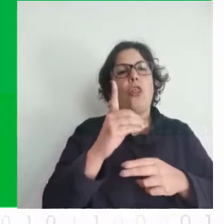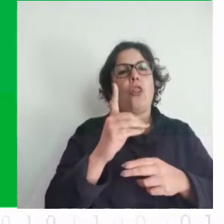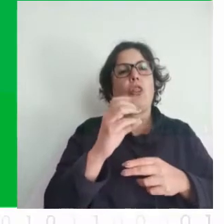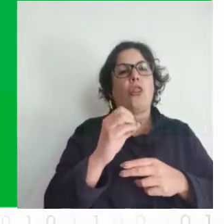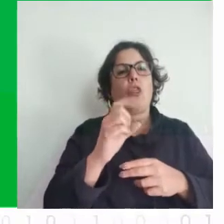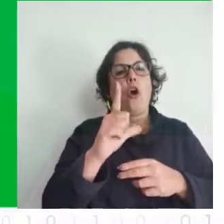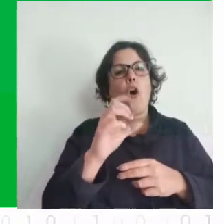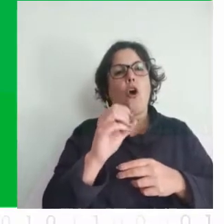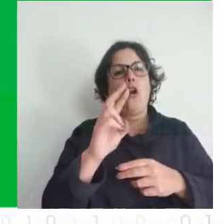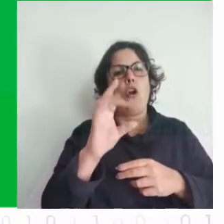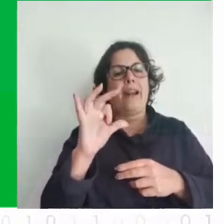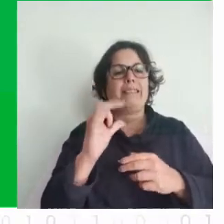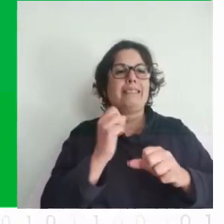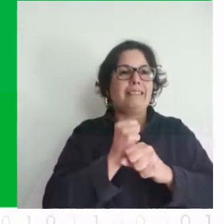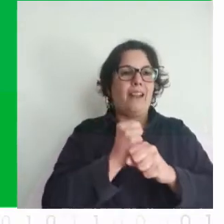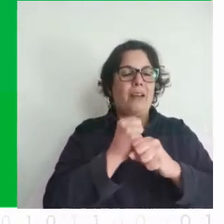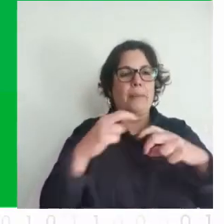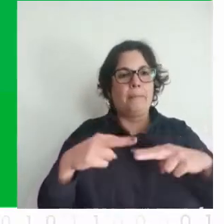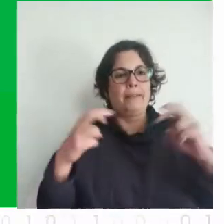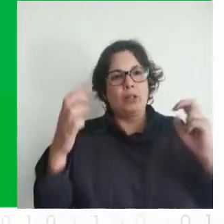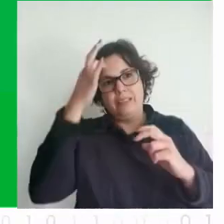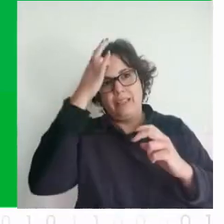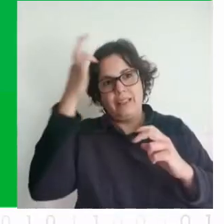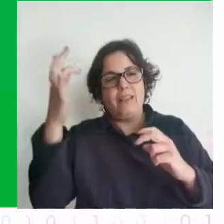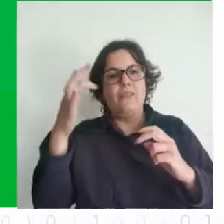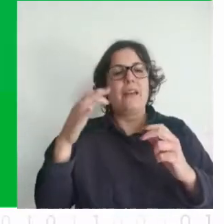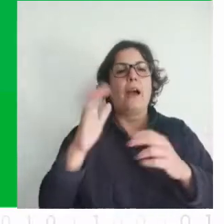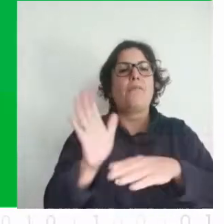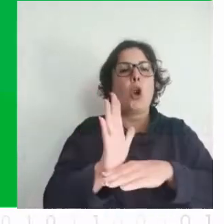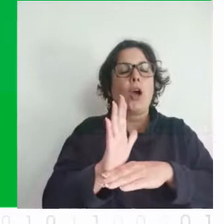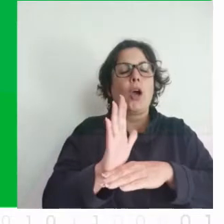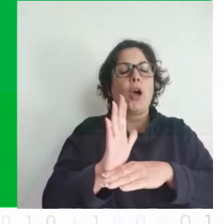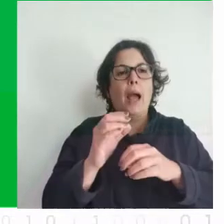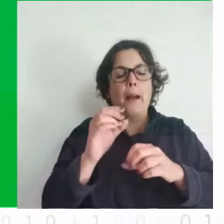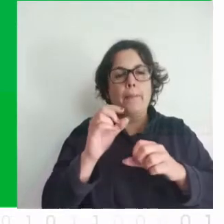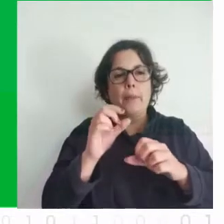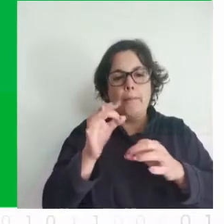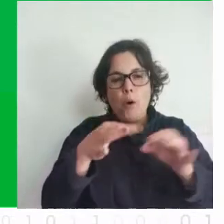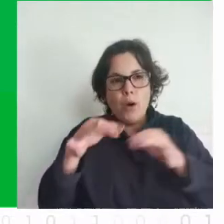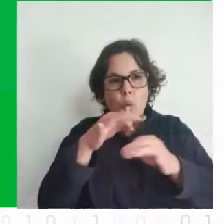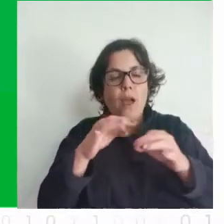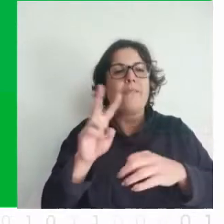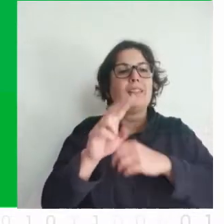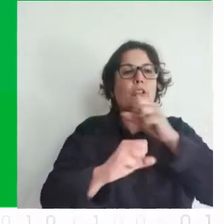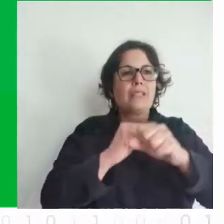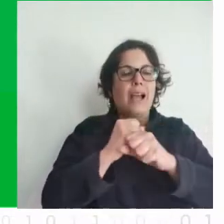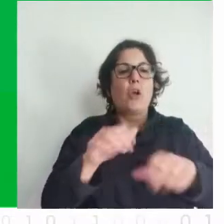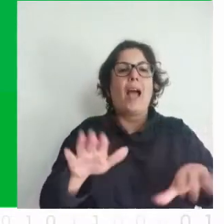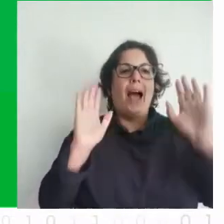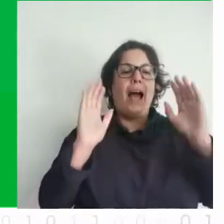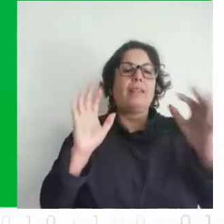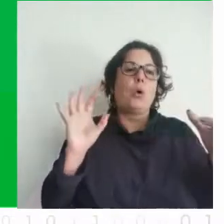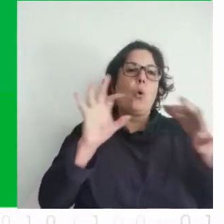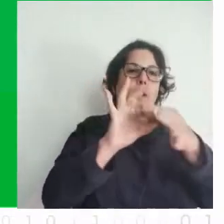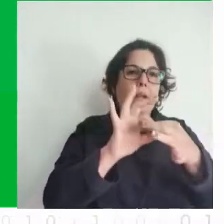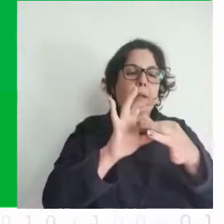Arocena. Trabajé como investigadora científica en el campo de la biología molecular durante 22 años antes de unirme al